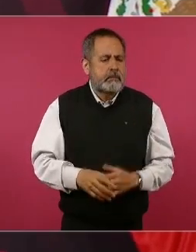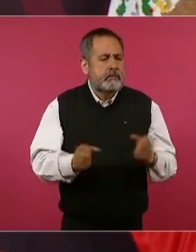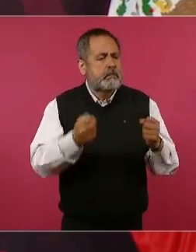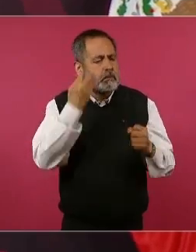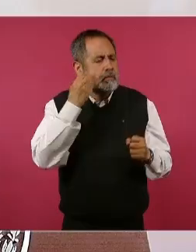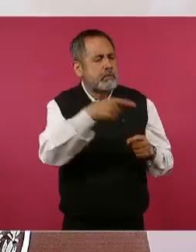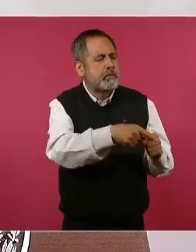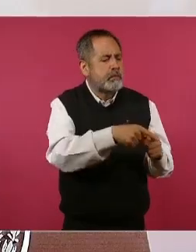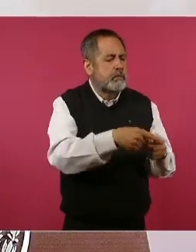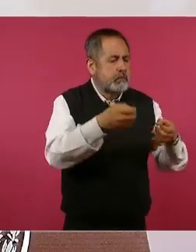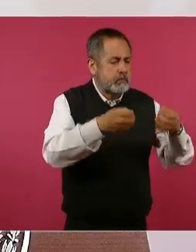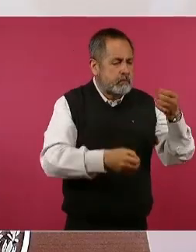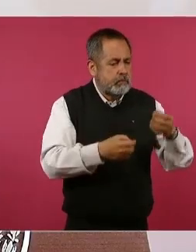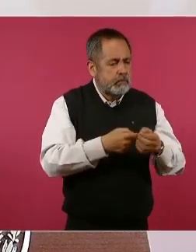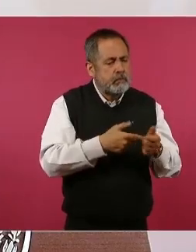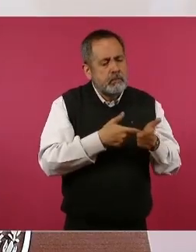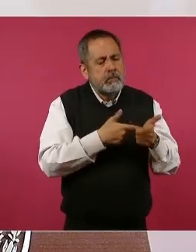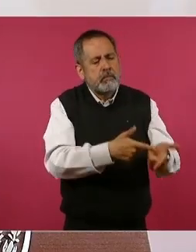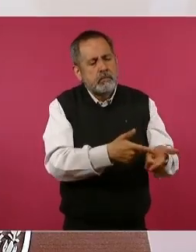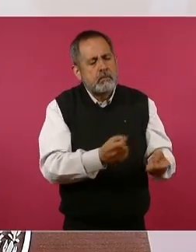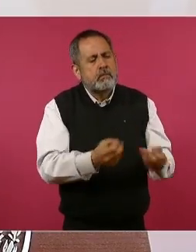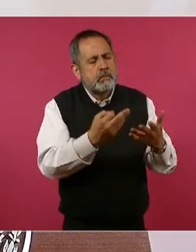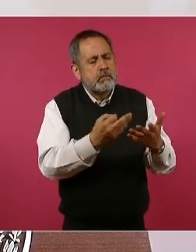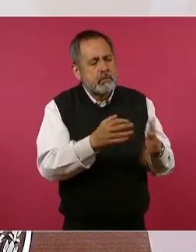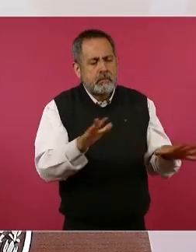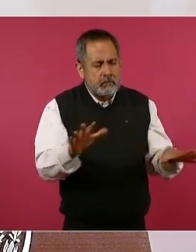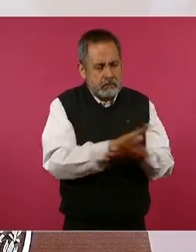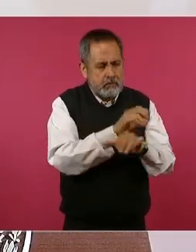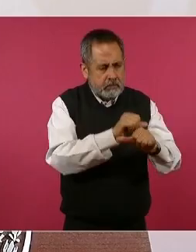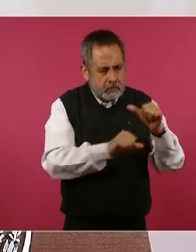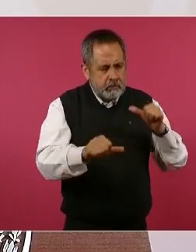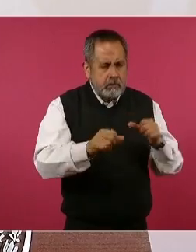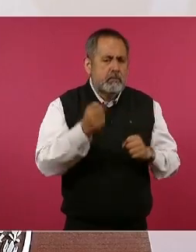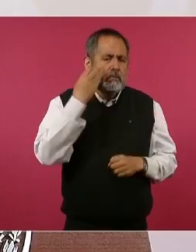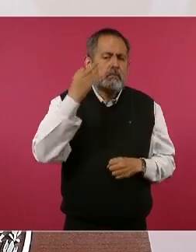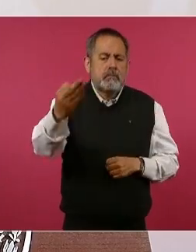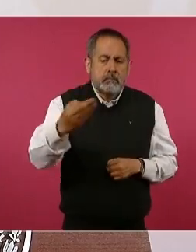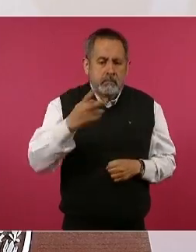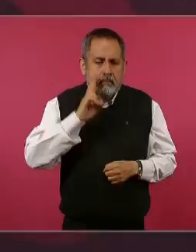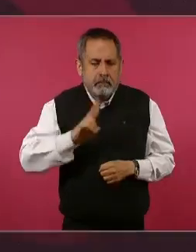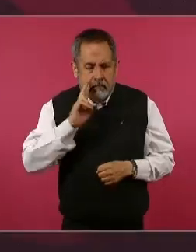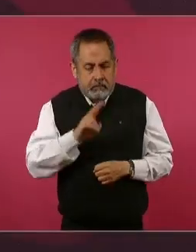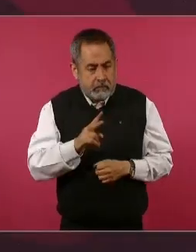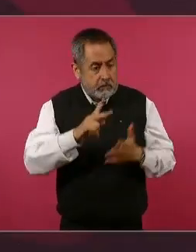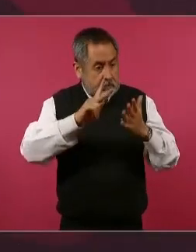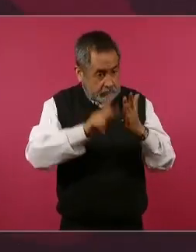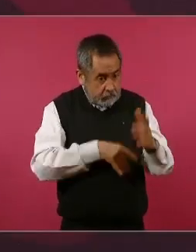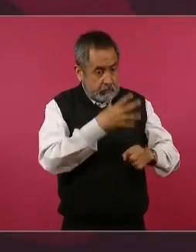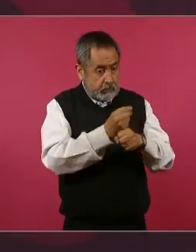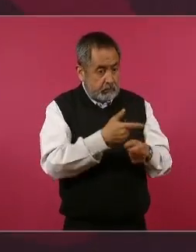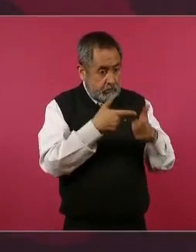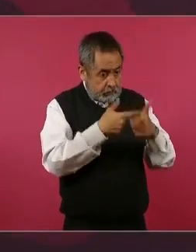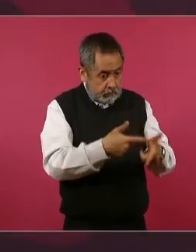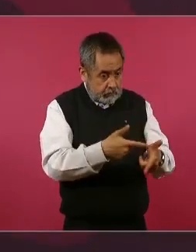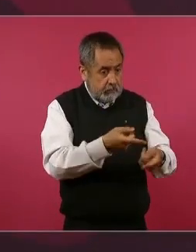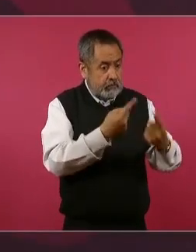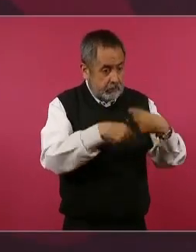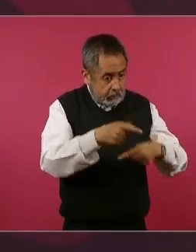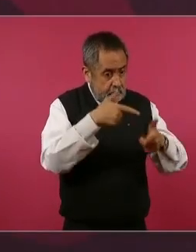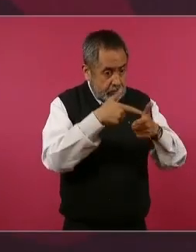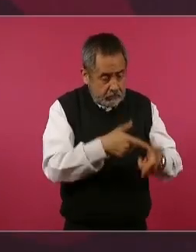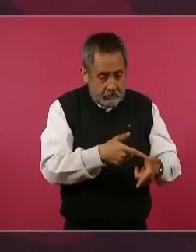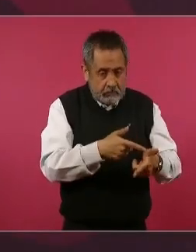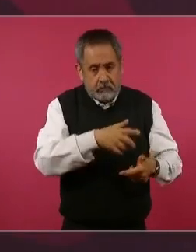cuánto tiempo pueden tardar en su cargo, si pueden reelegirse o